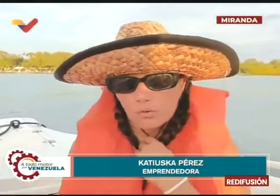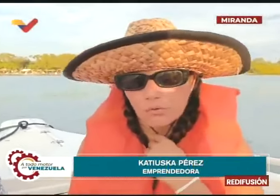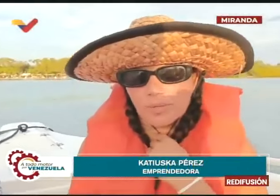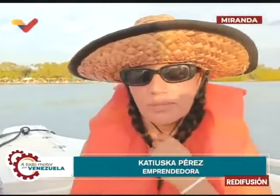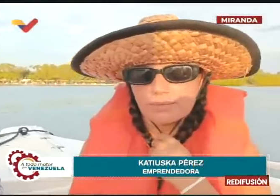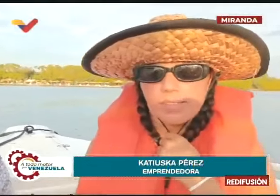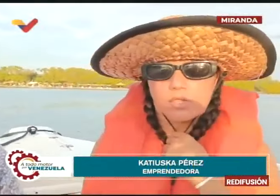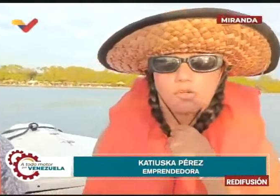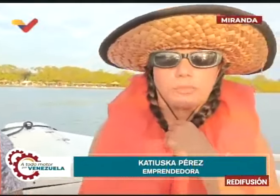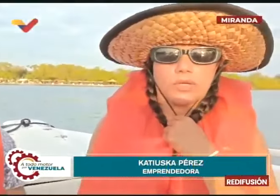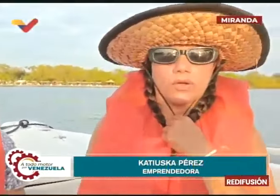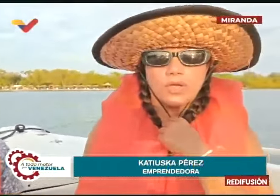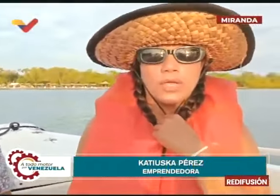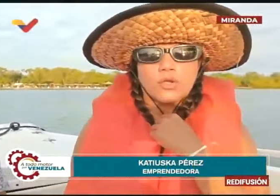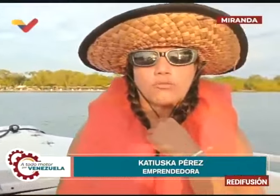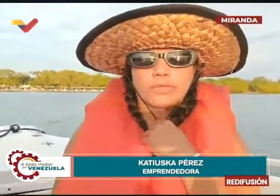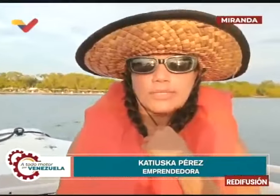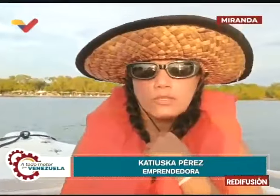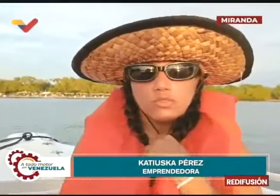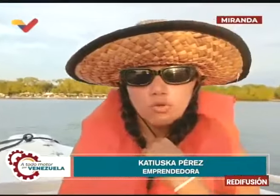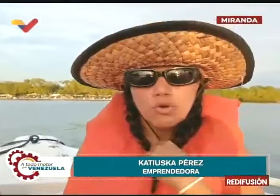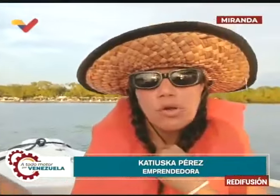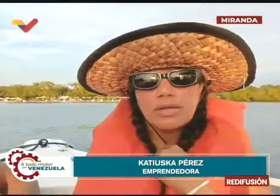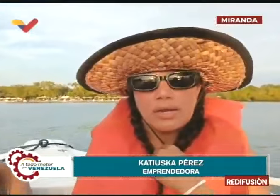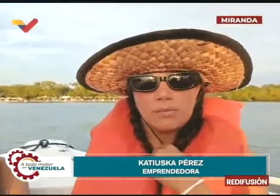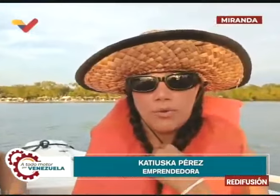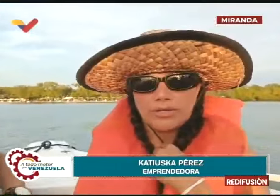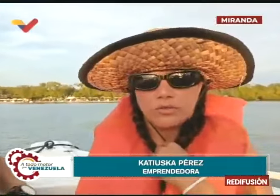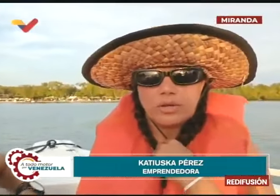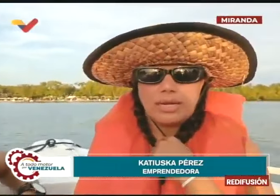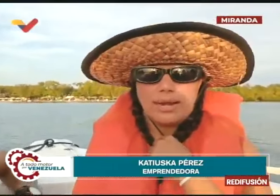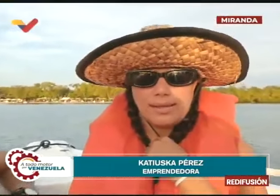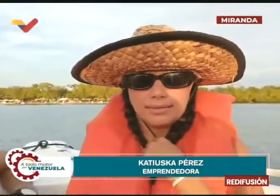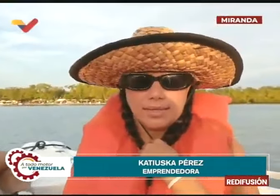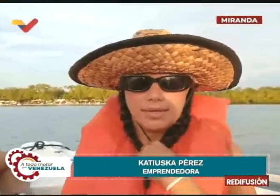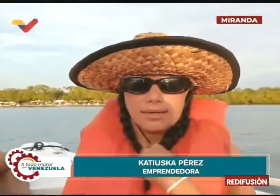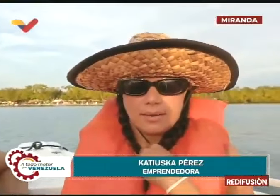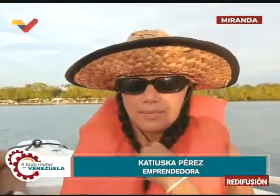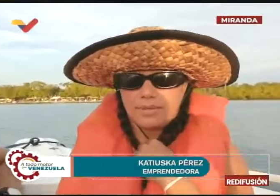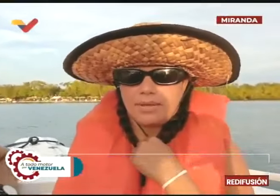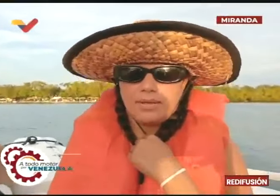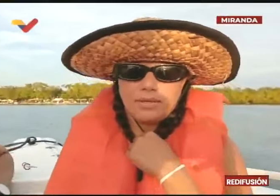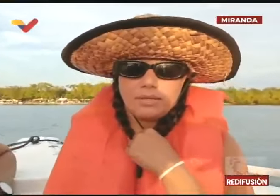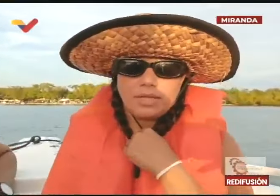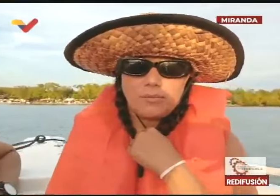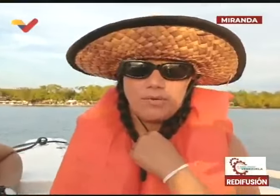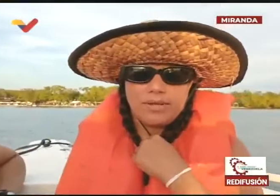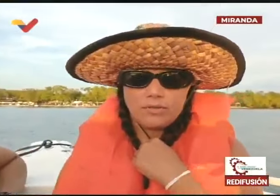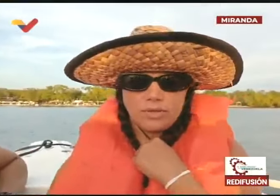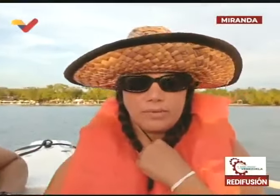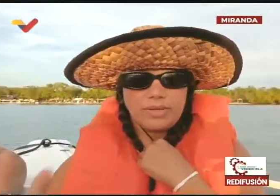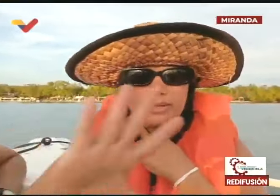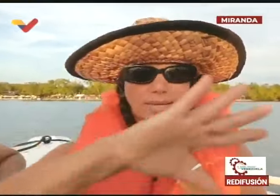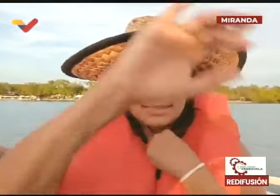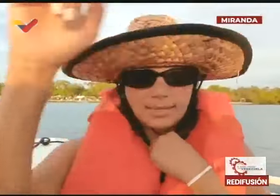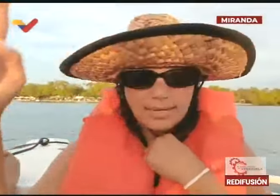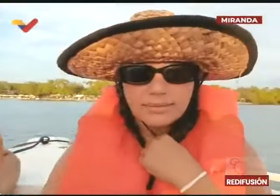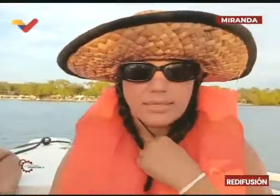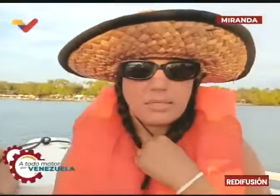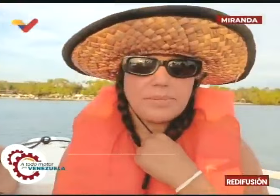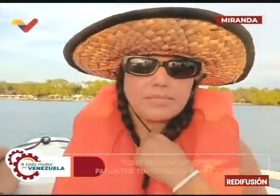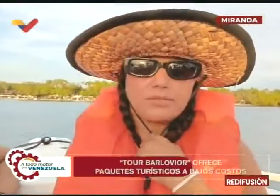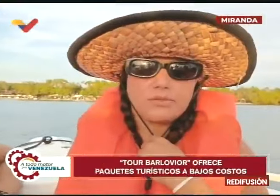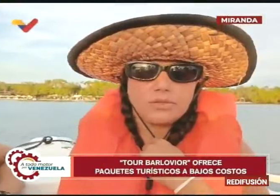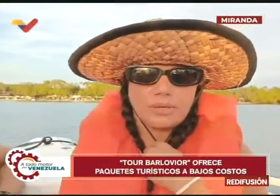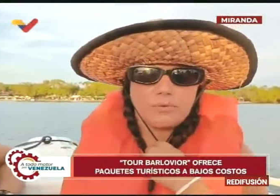en costos bastante económicos, con desayuno y almuerzo en lancha rápida. Estamos hablando de esta lancha,